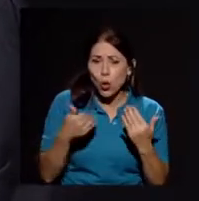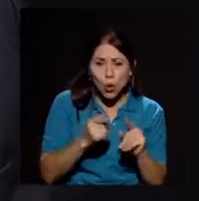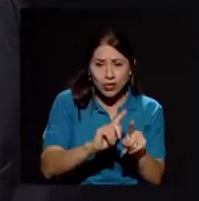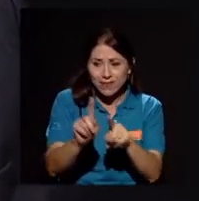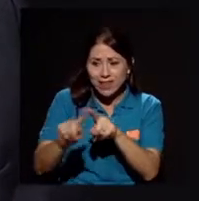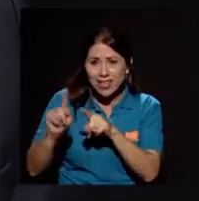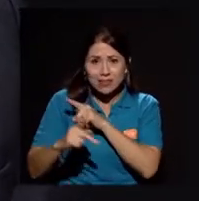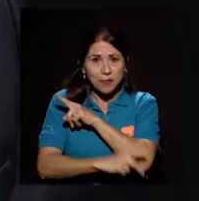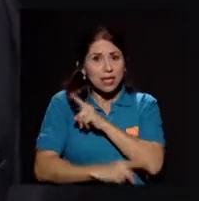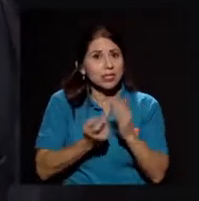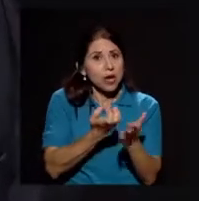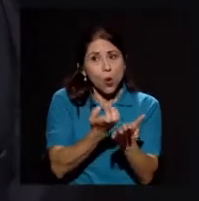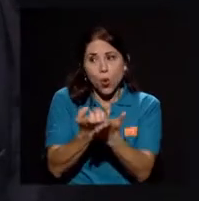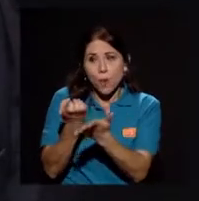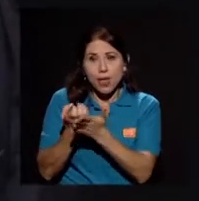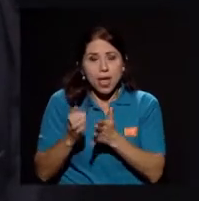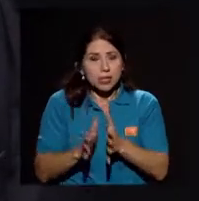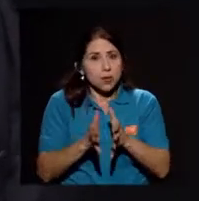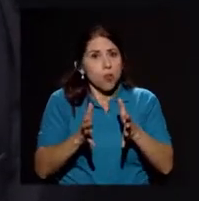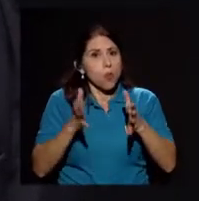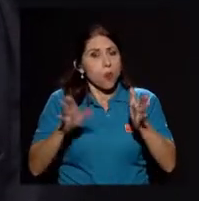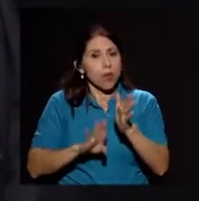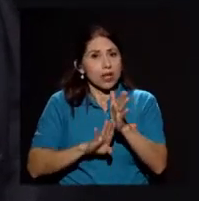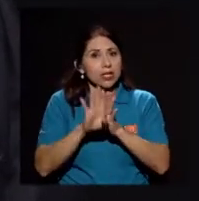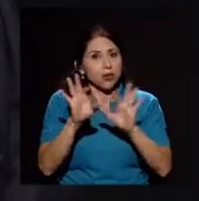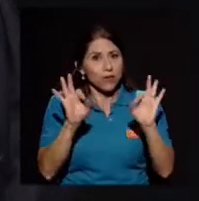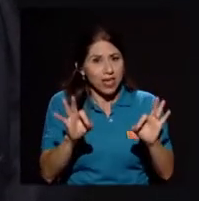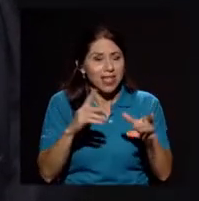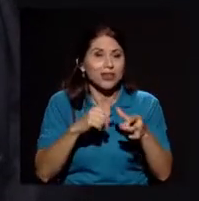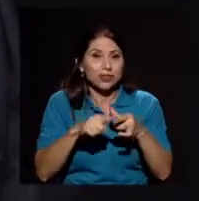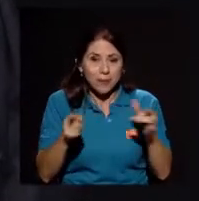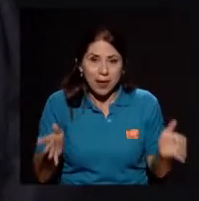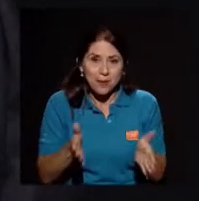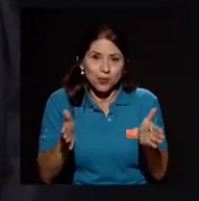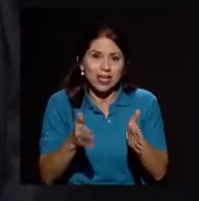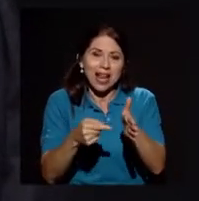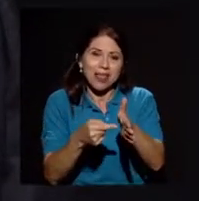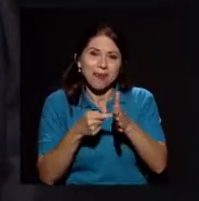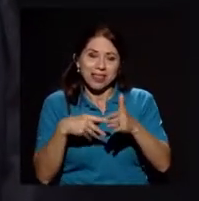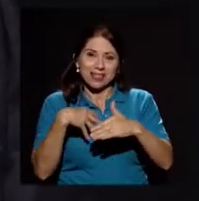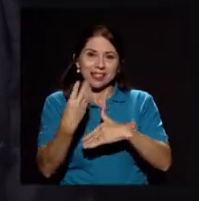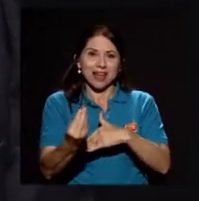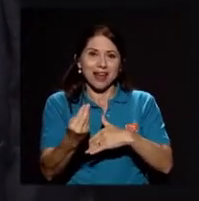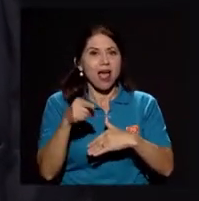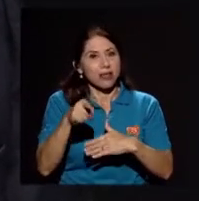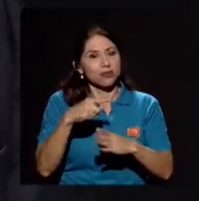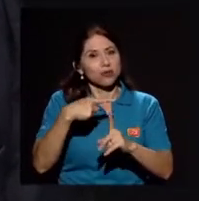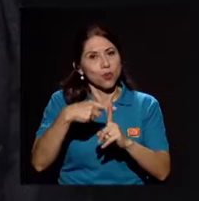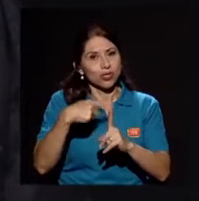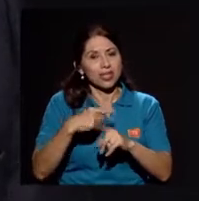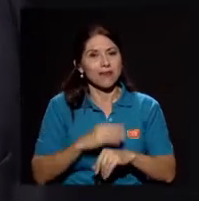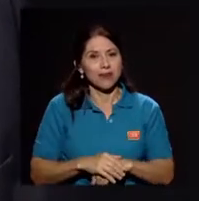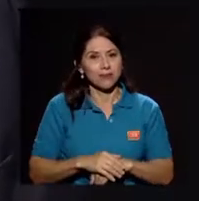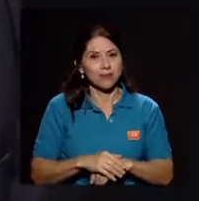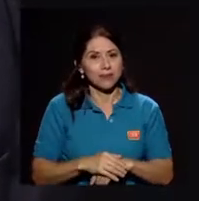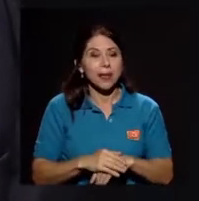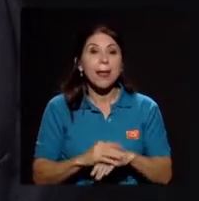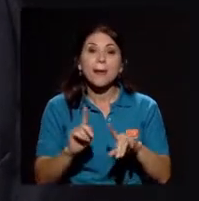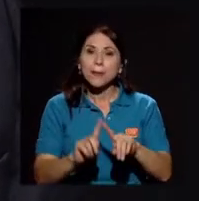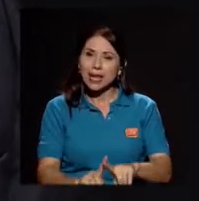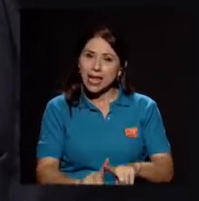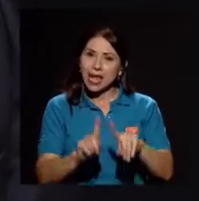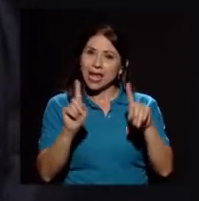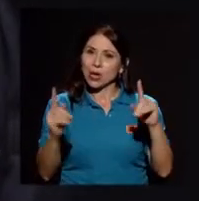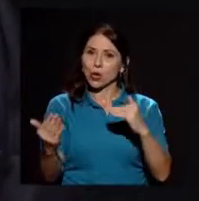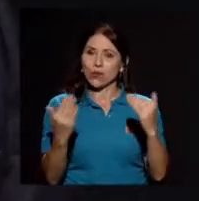estado creciendo bien y eso nos va a impulsar un tanto la demanda externa de ese elemento es positivo pero a diferencia lo que sucedía hace